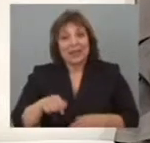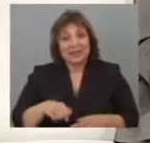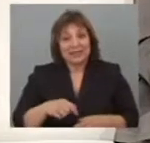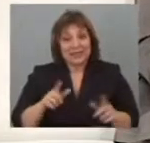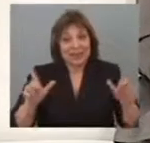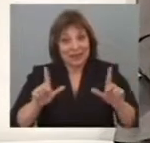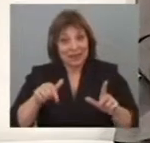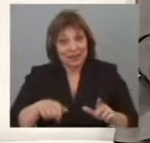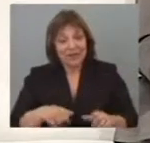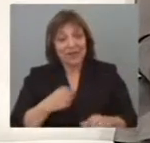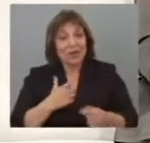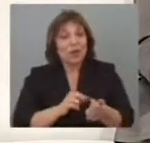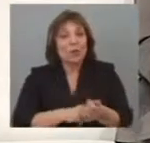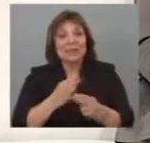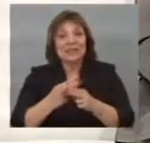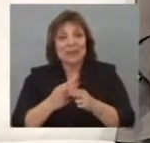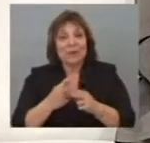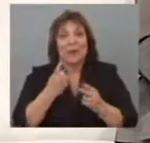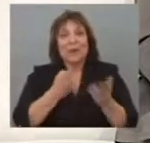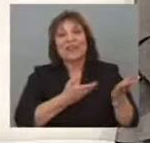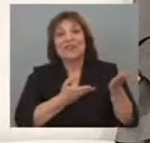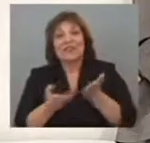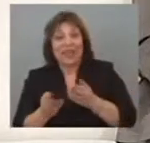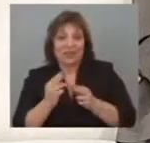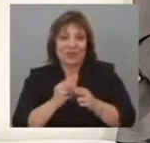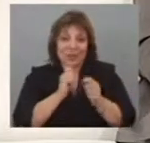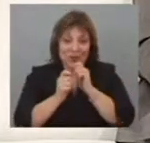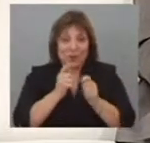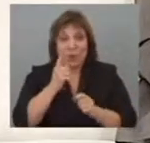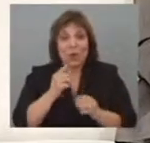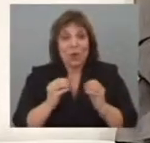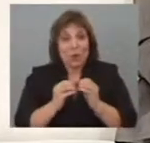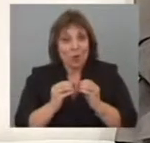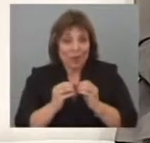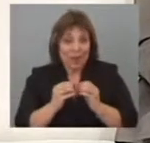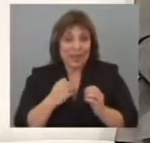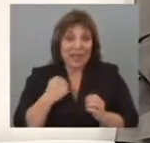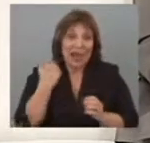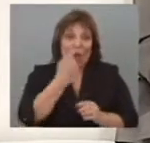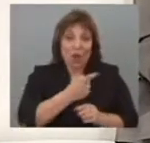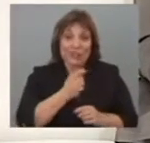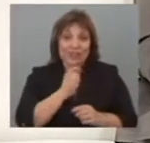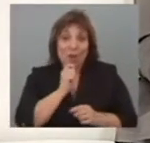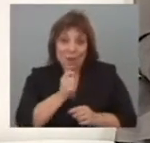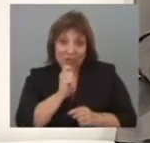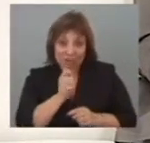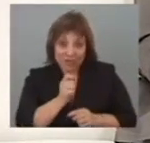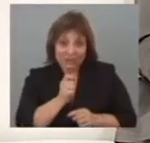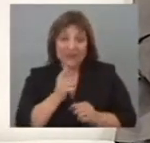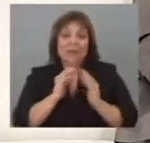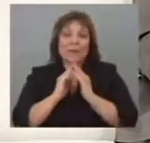programa es habitual tener lo que llamamos un medio invitado, que es en este caso una colega de otro medio de comunicación que te va a plantear